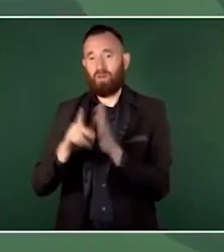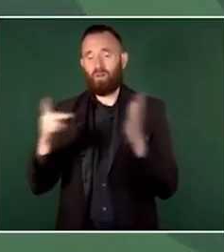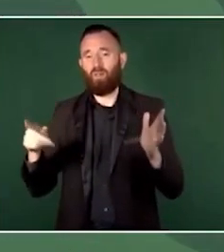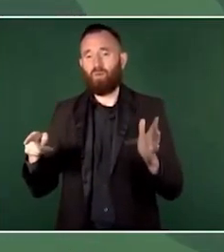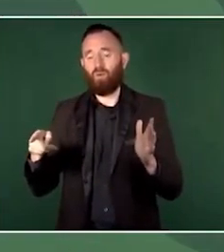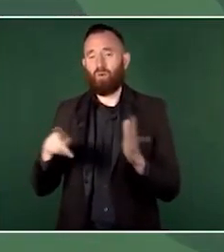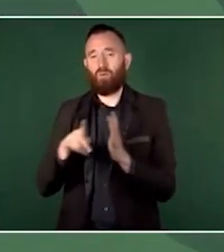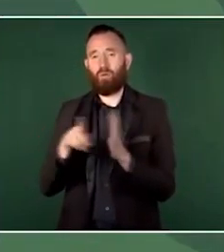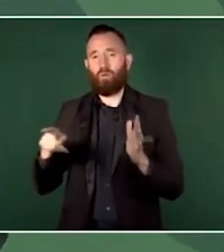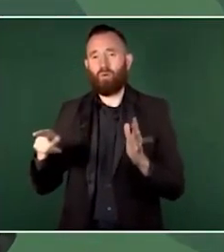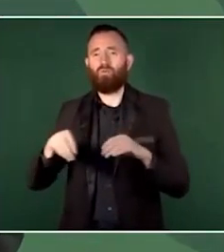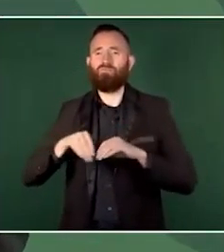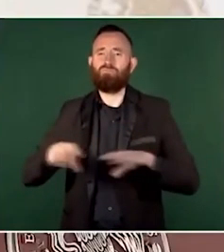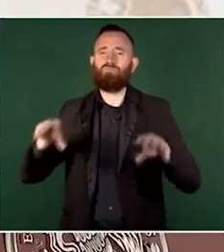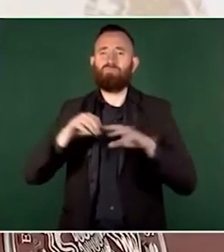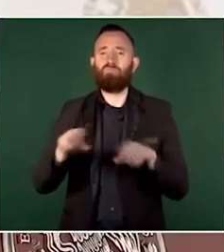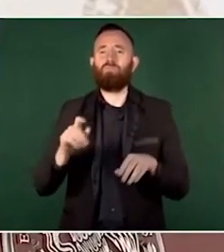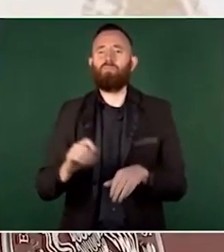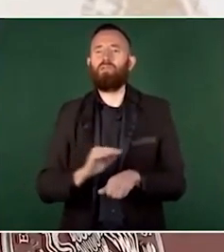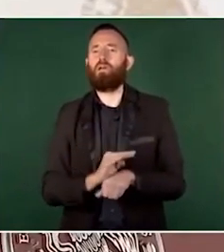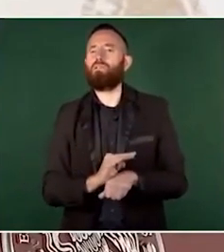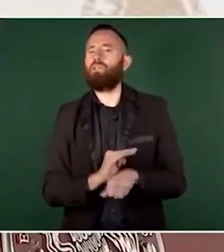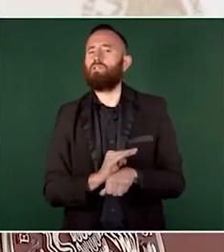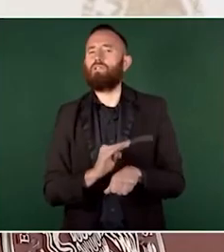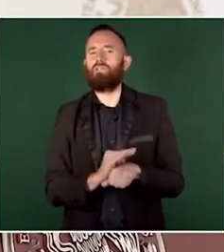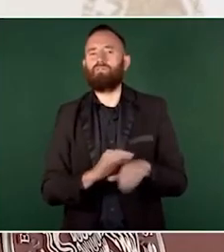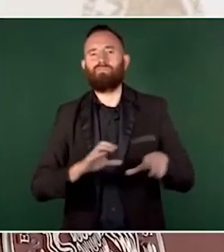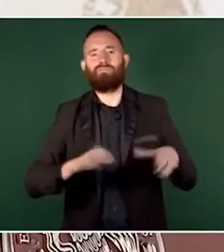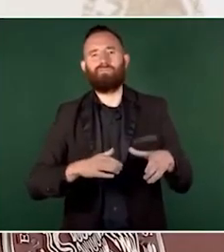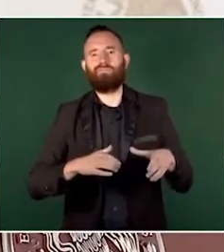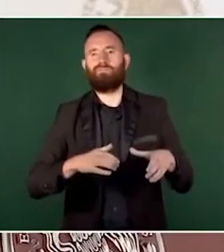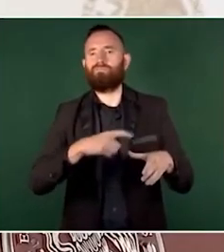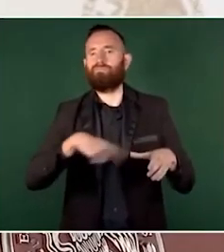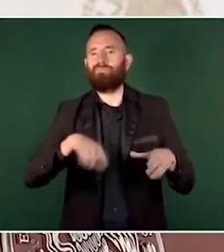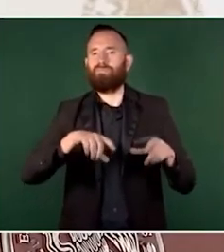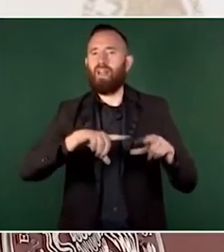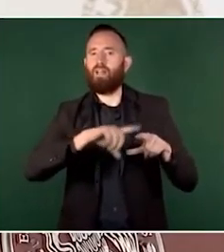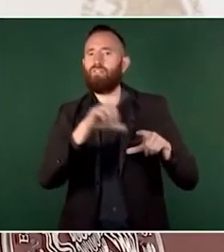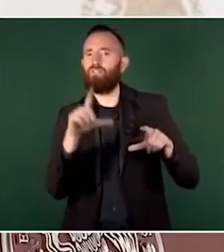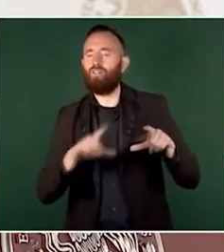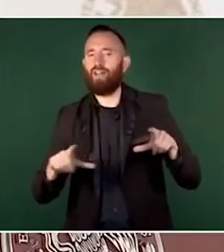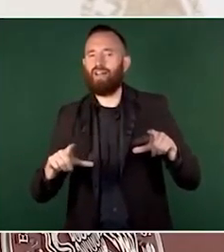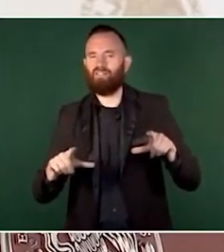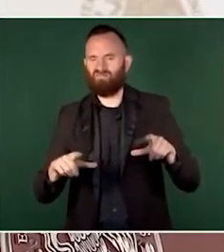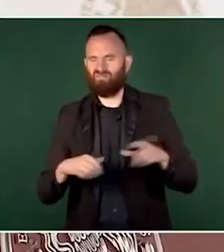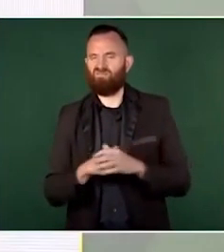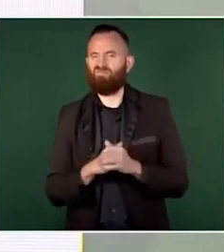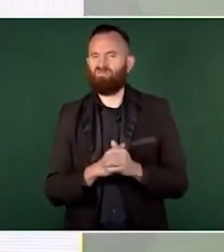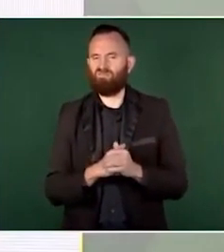del conservadurismo en el país. Es un pasquín.